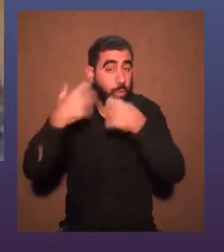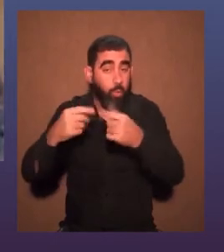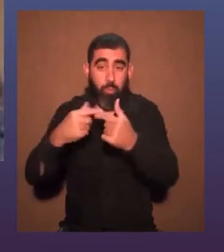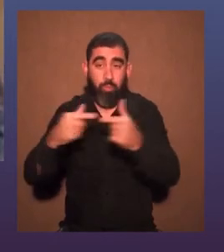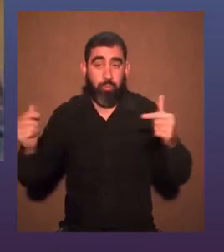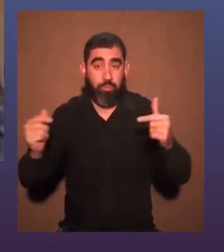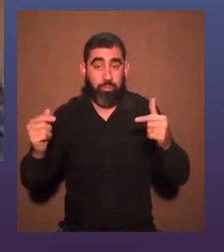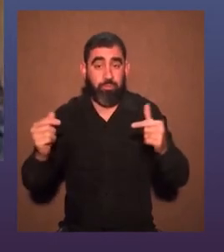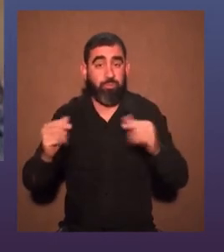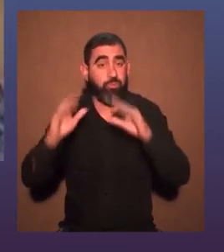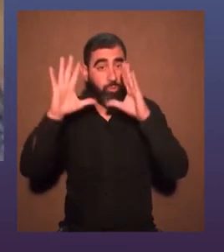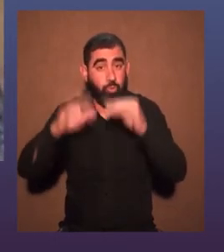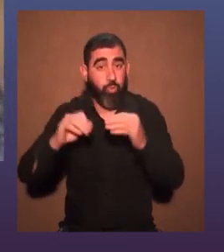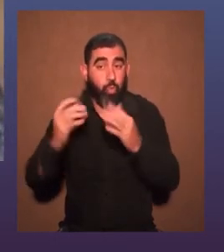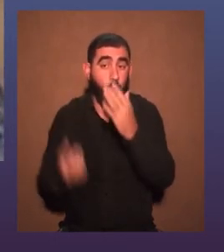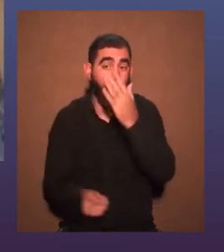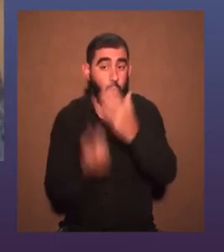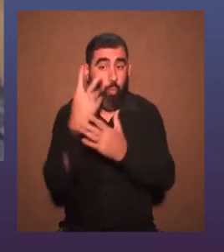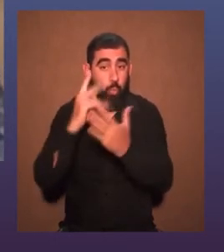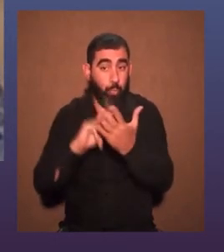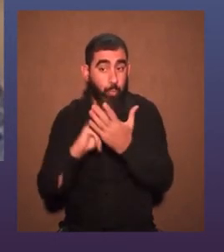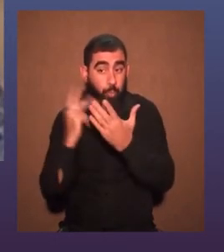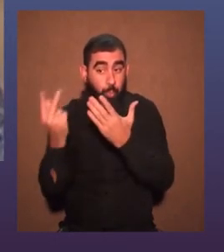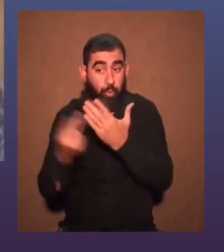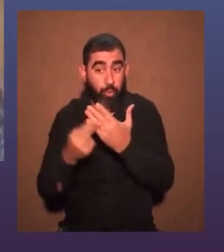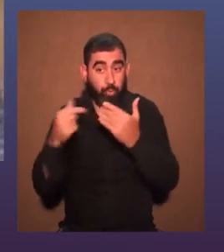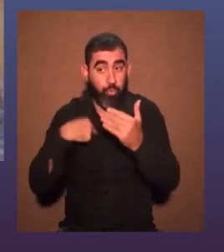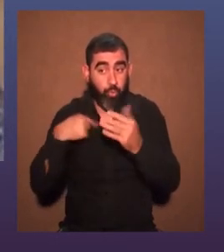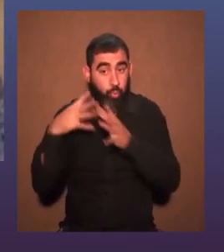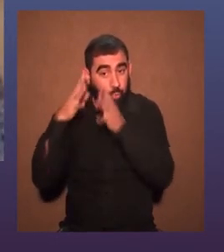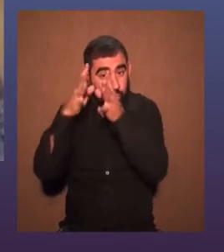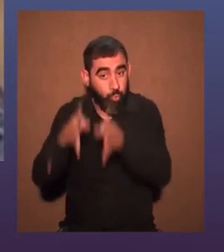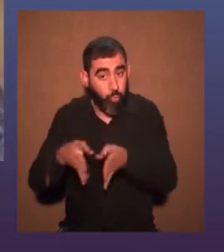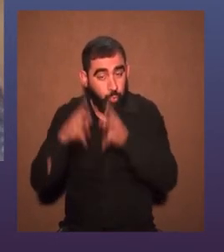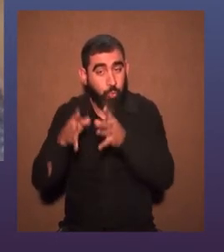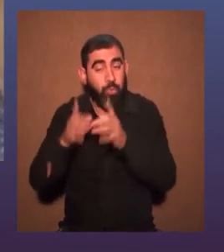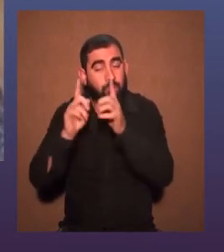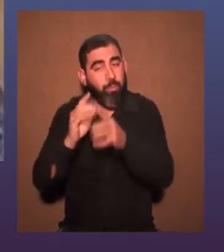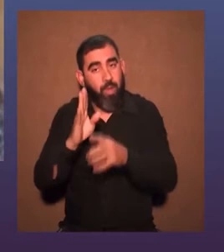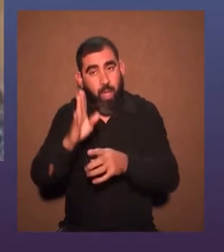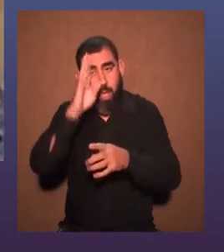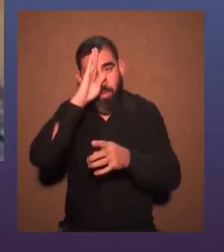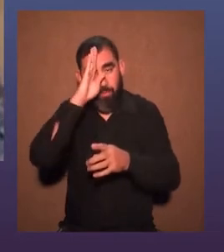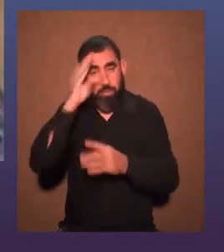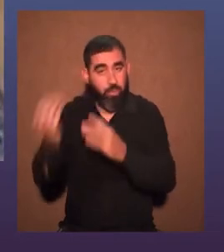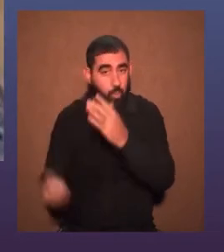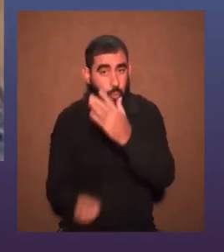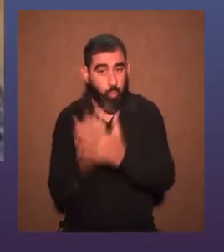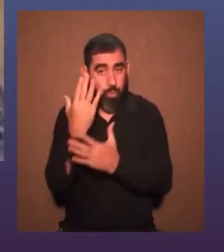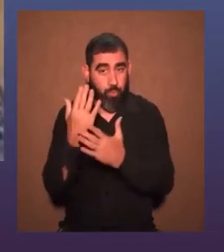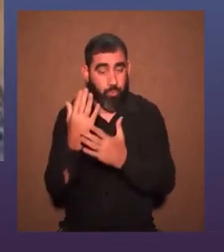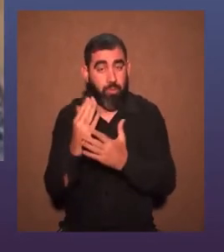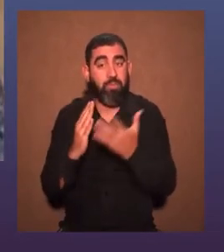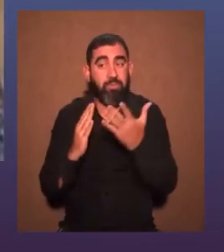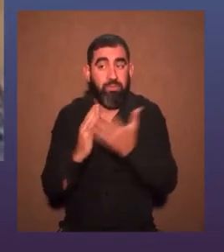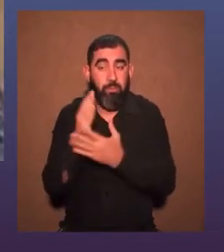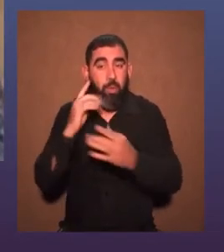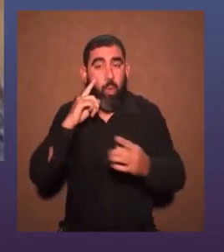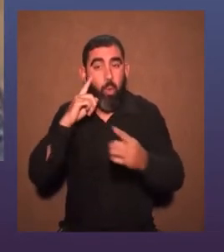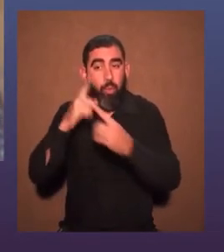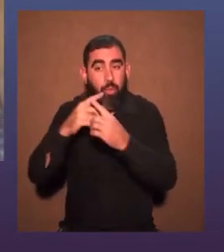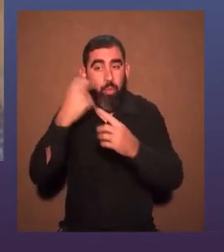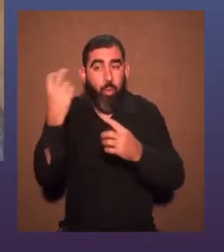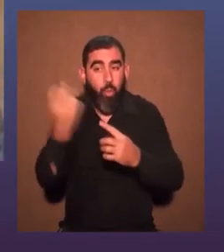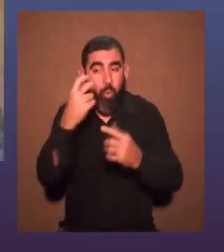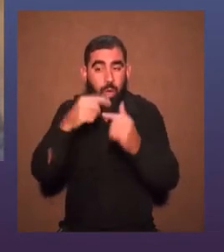todos los nuevos proyectos a los que me confronto implican como un aprendizaje también. Siempre trato de ir hacia lugares